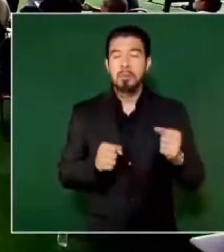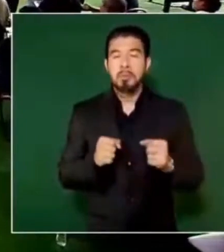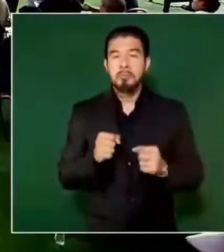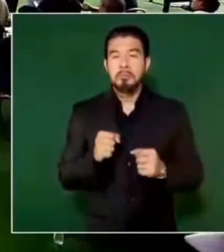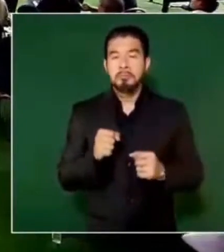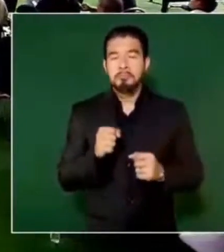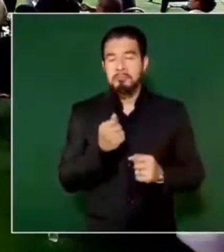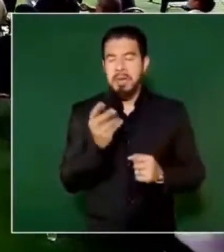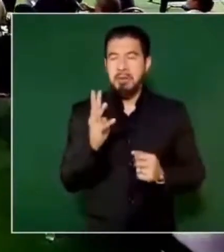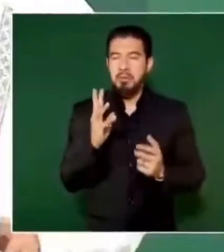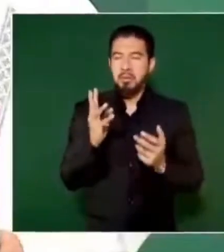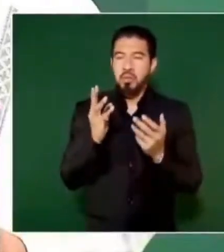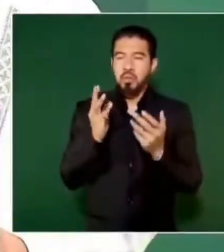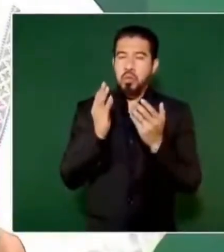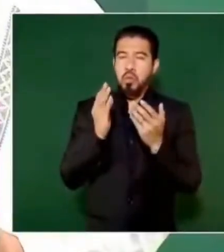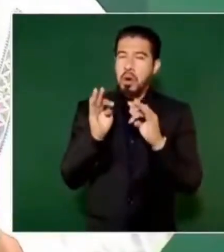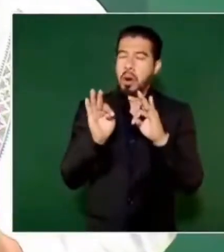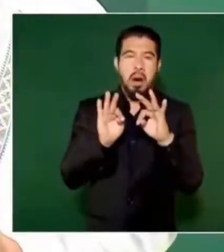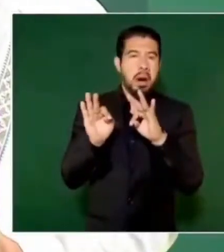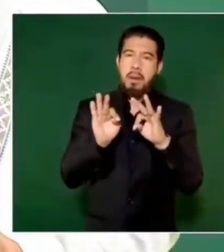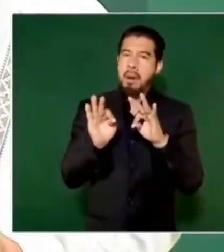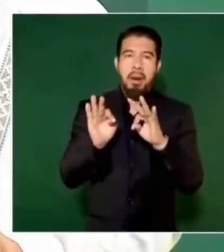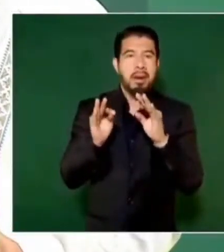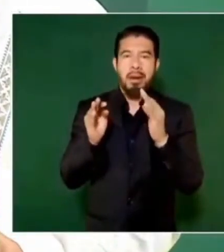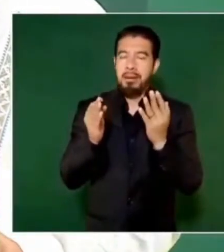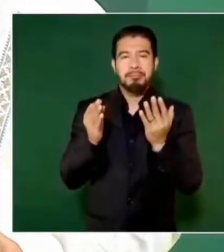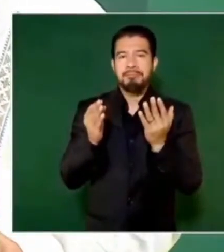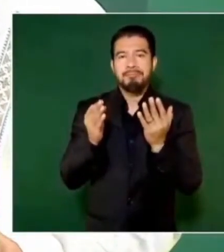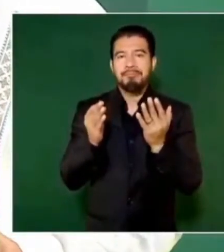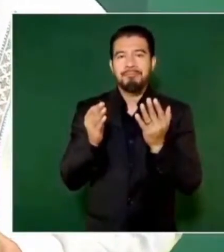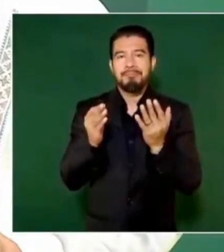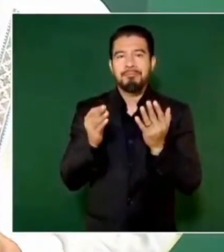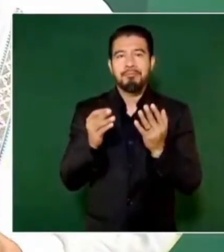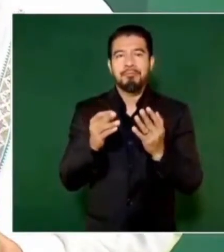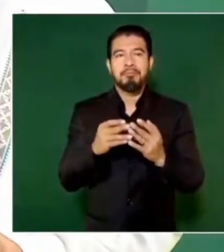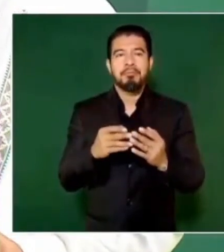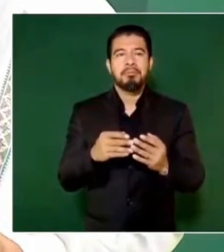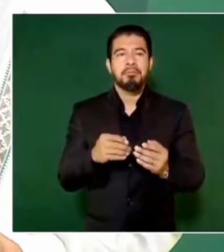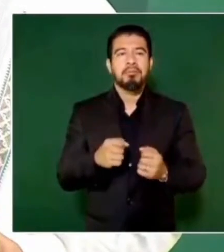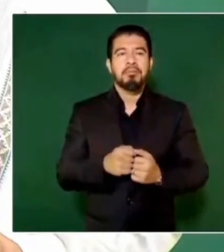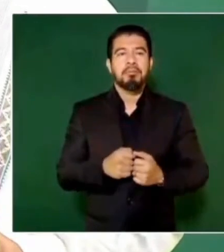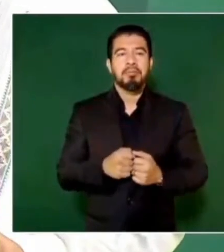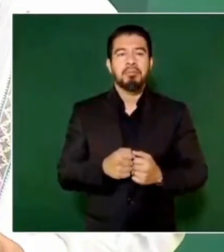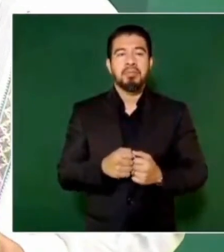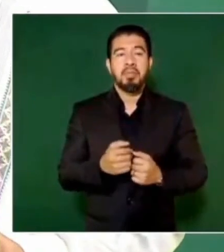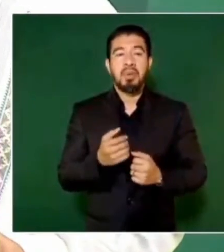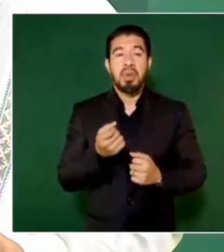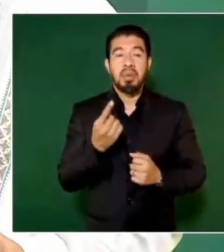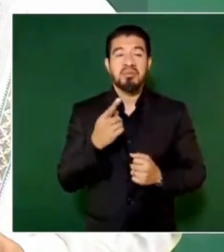no están cumpliendo y se vuelven también cínicos,